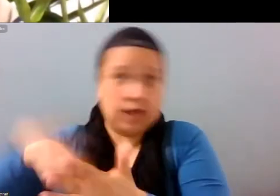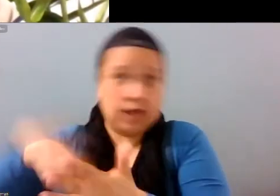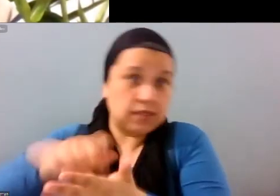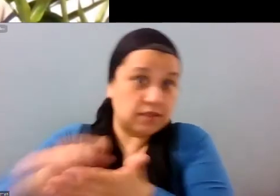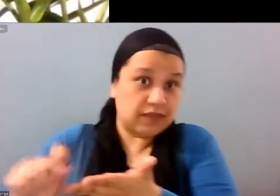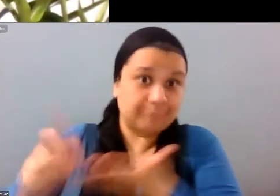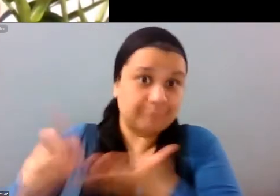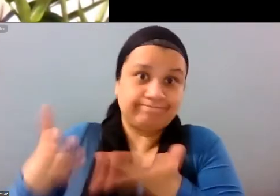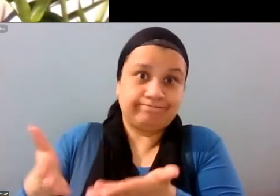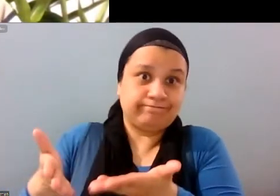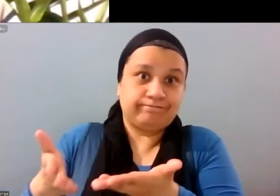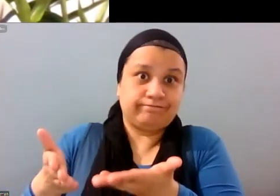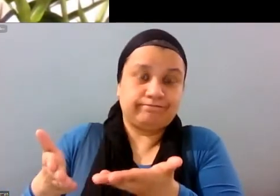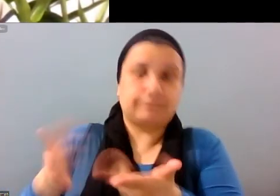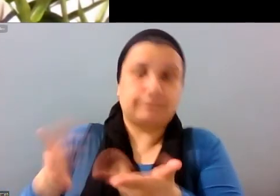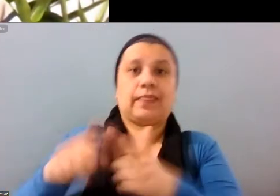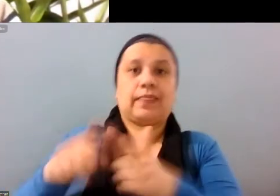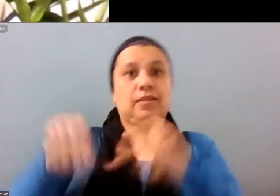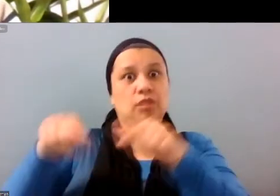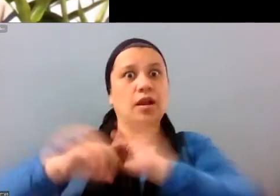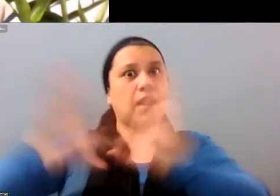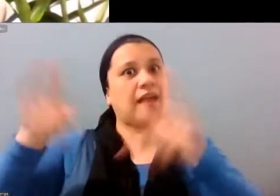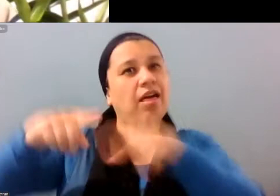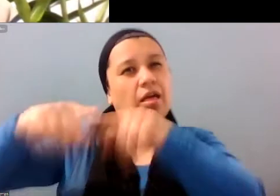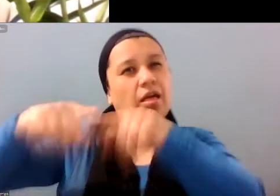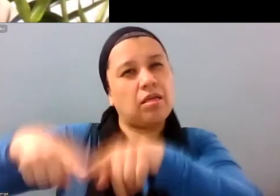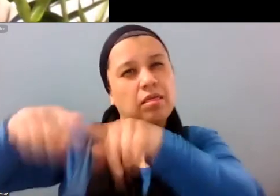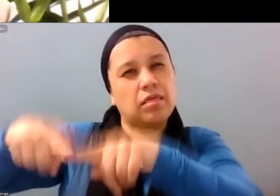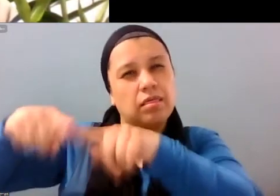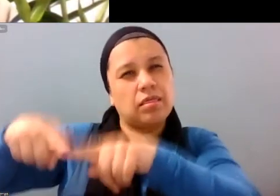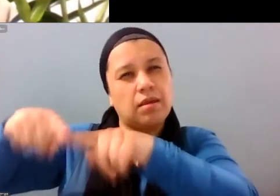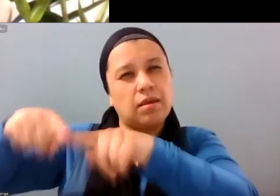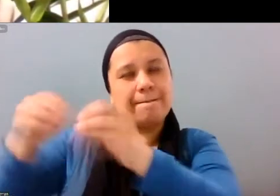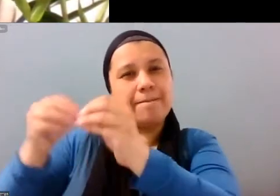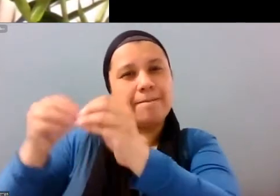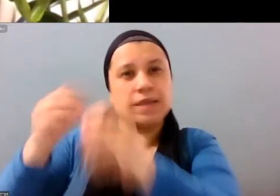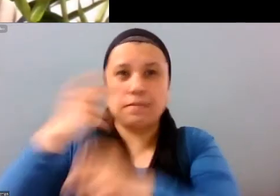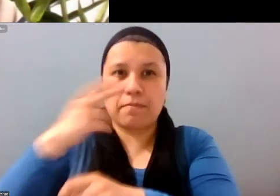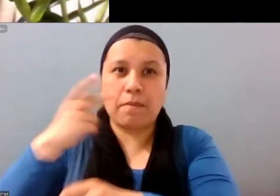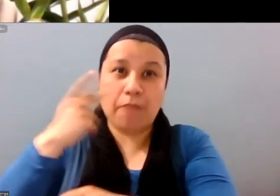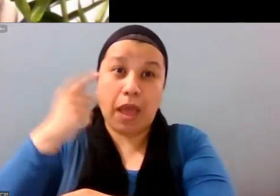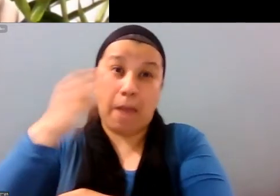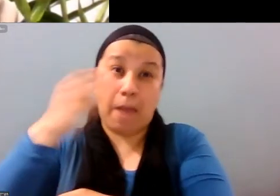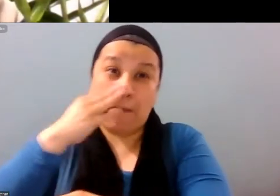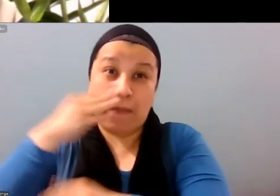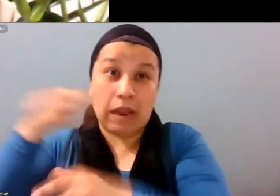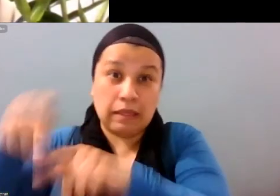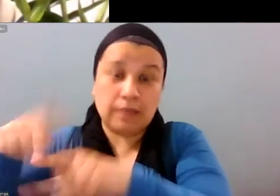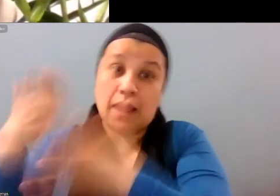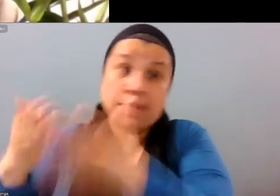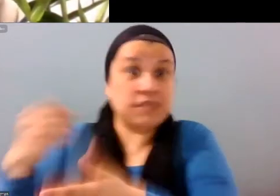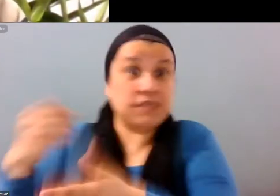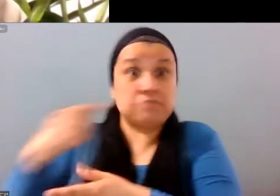y que claramente van a depender muchísimo más del padre y madre de familia que no siempre va a poder estar